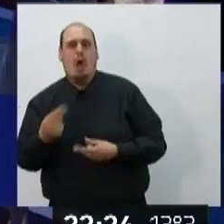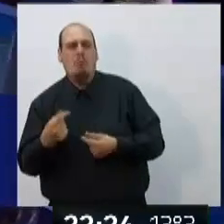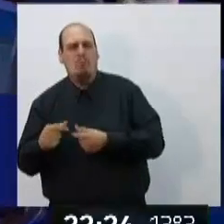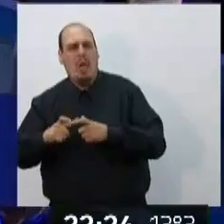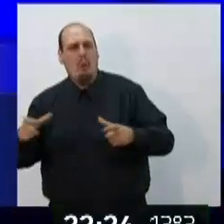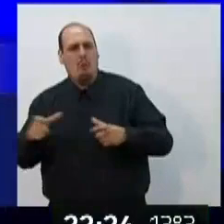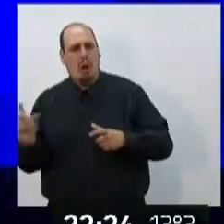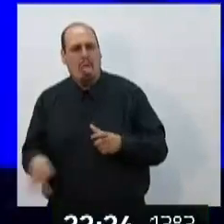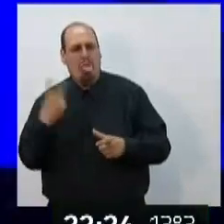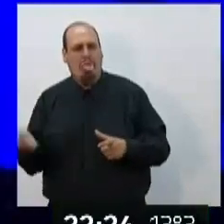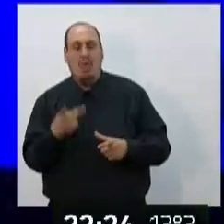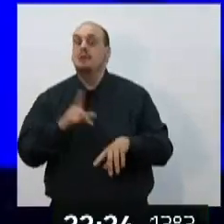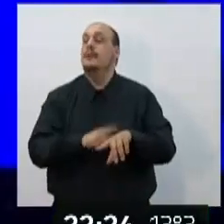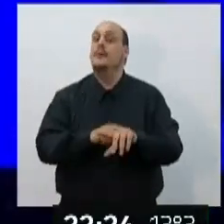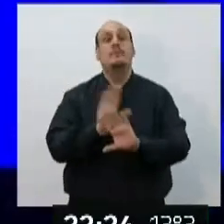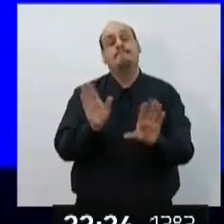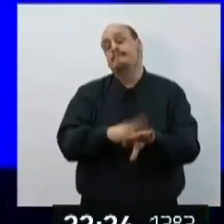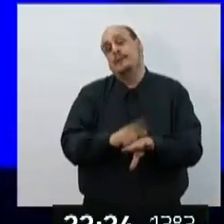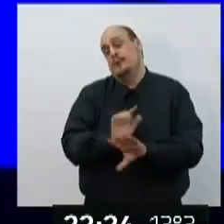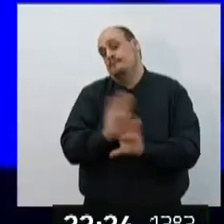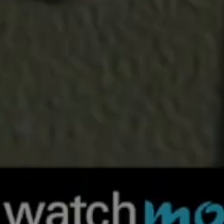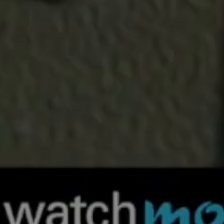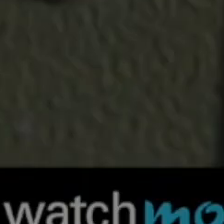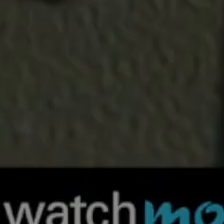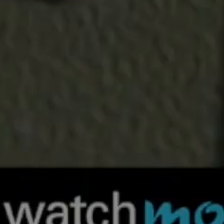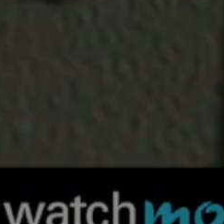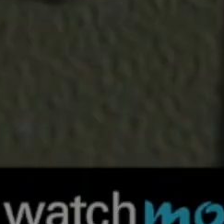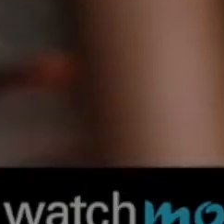Mienten los que dicen tiempo, que van a solucionar... Tiempo cumplido es...